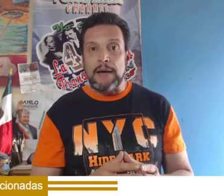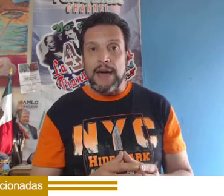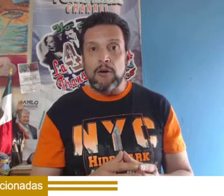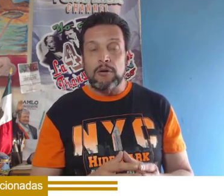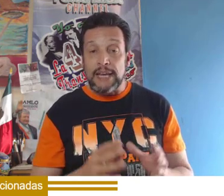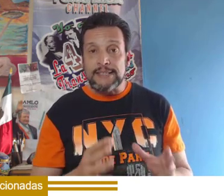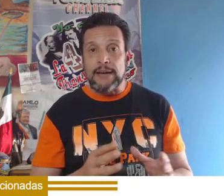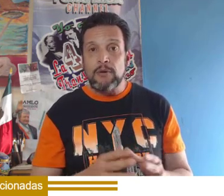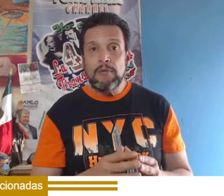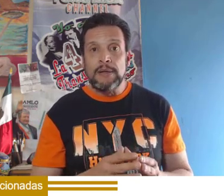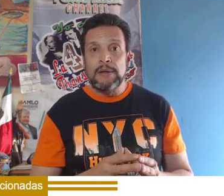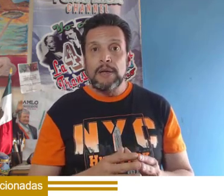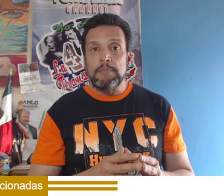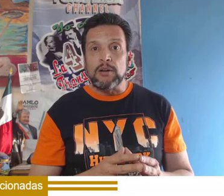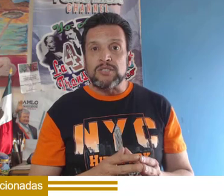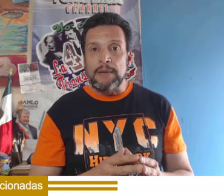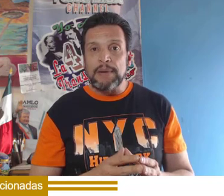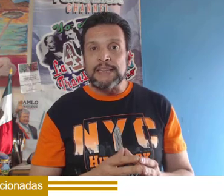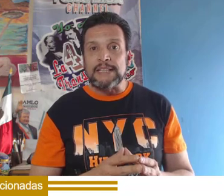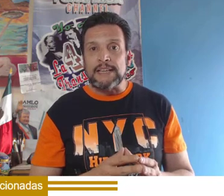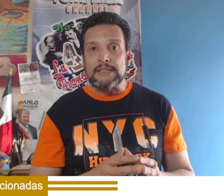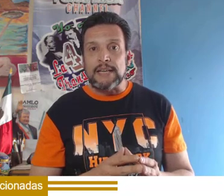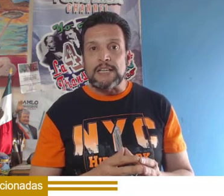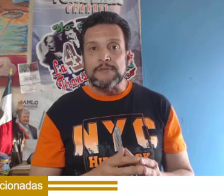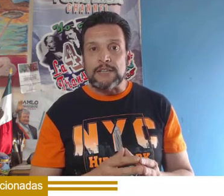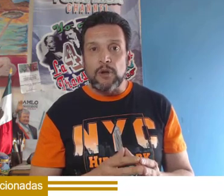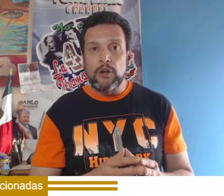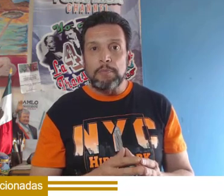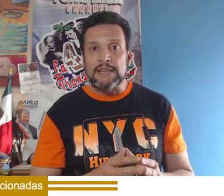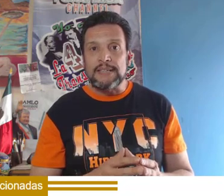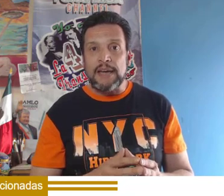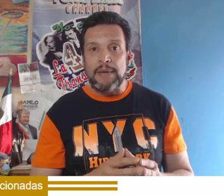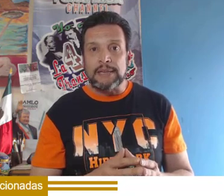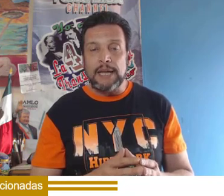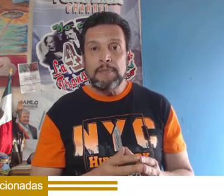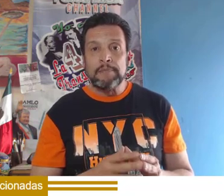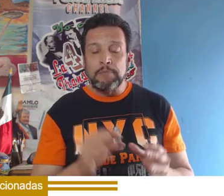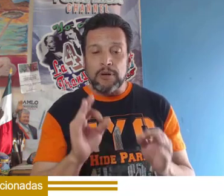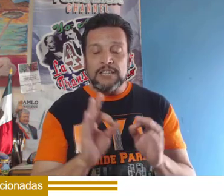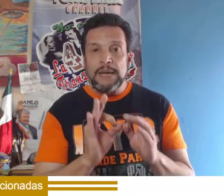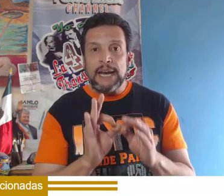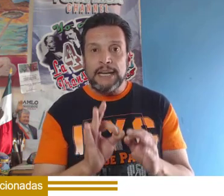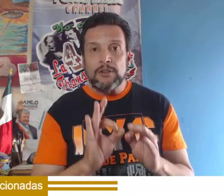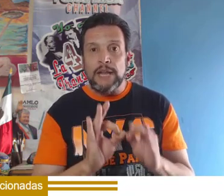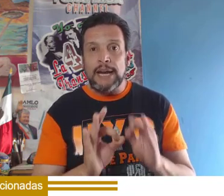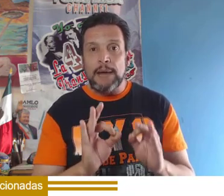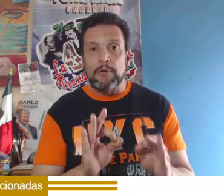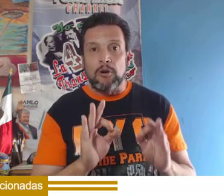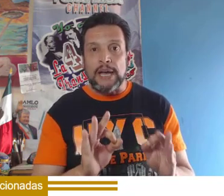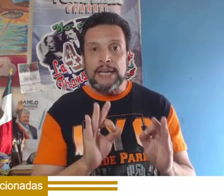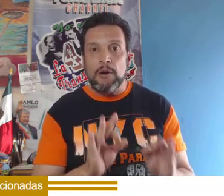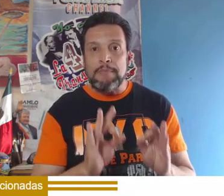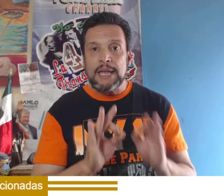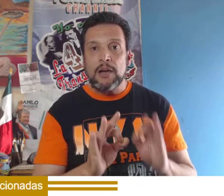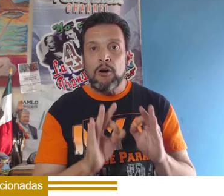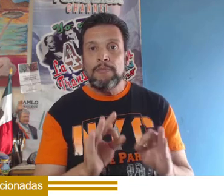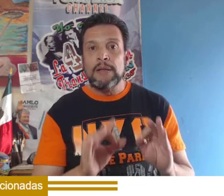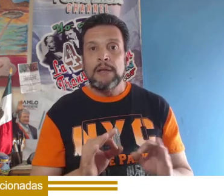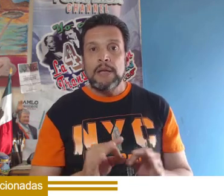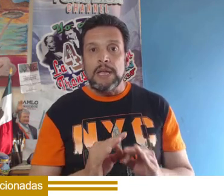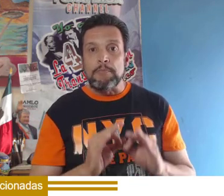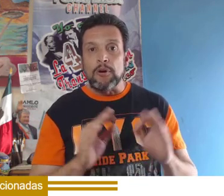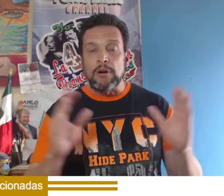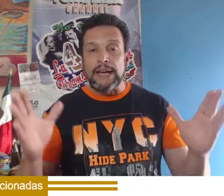haciendo mi trabajo, que es arduo, pero siempre tan satisfactorio, precisamente porque es mi granito de arena por lo que quiero a